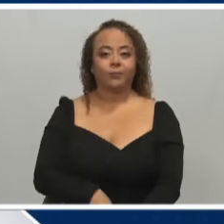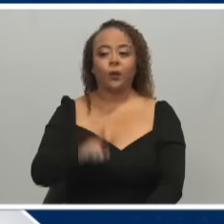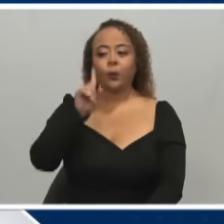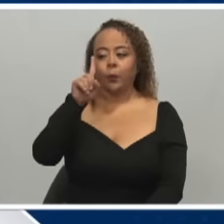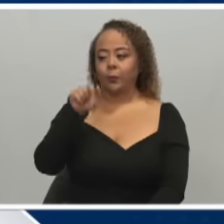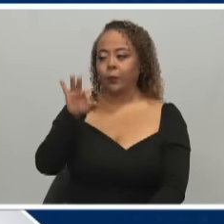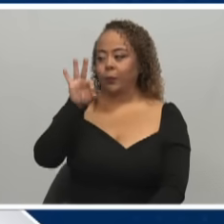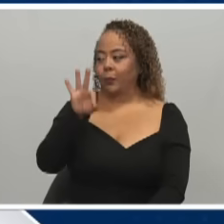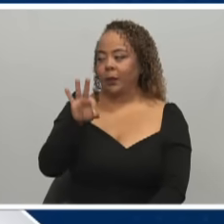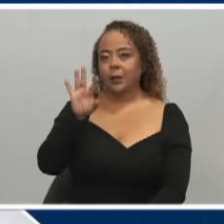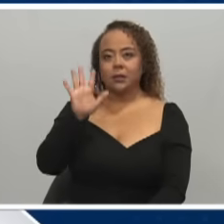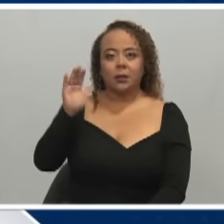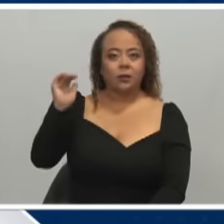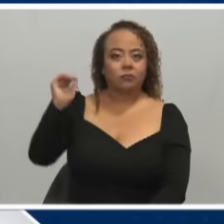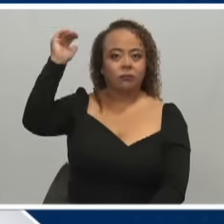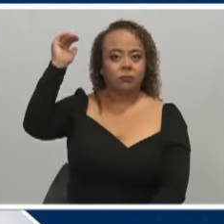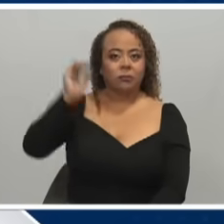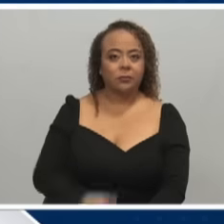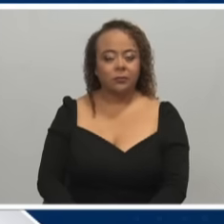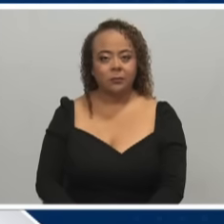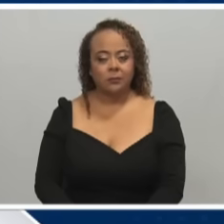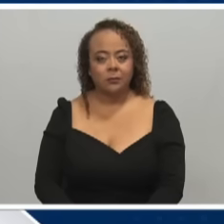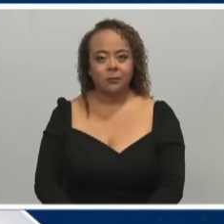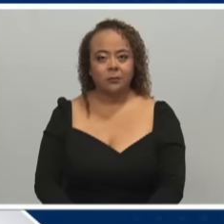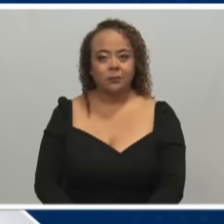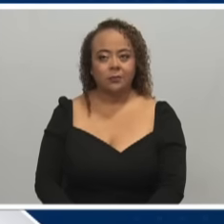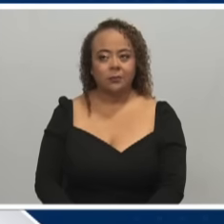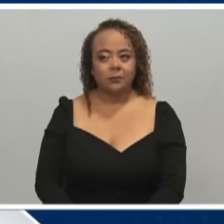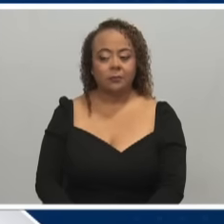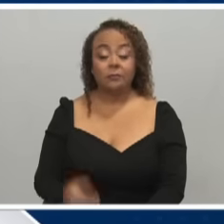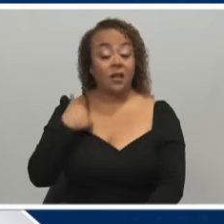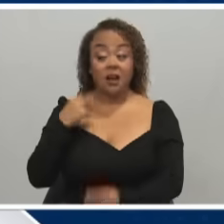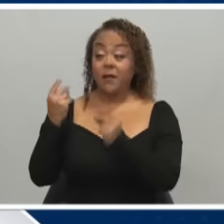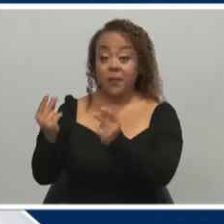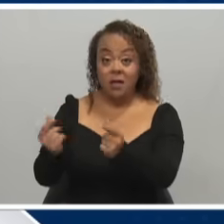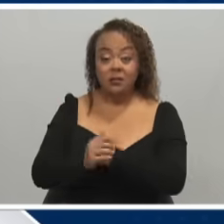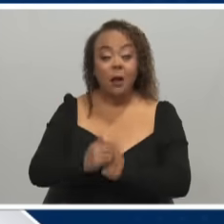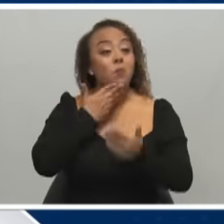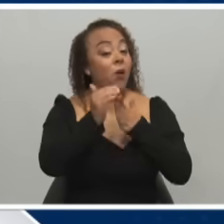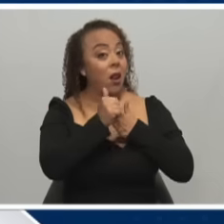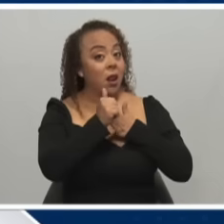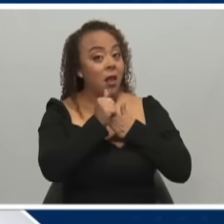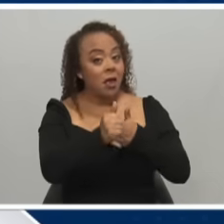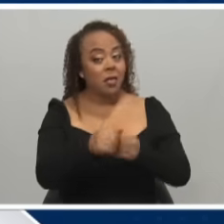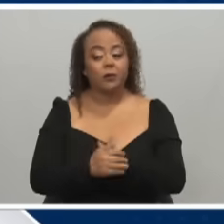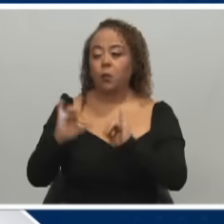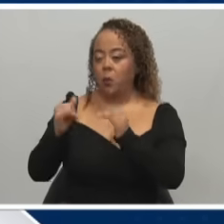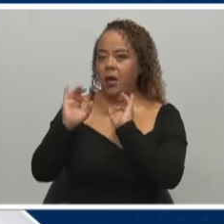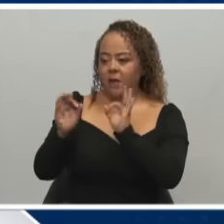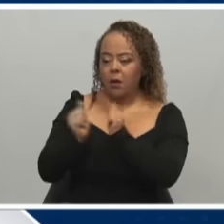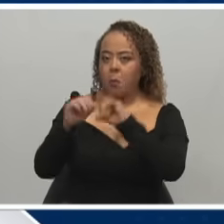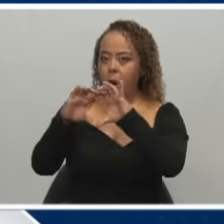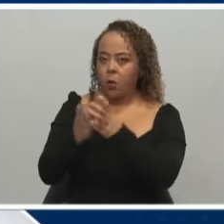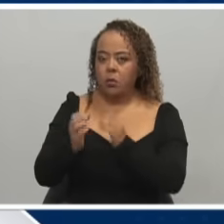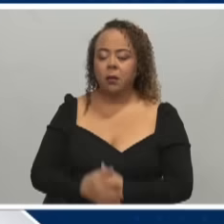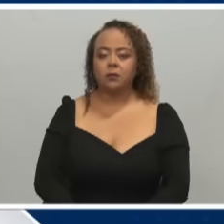metro 95 creo de estatura tiene rapidez buen líder jua juega bien con la pelota abajo también